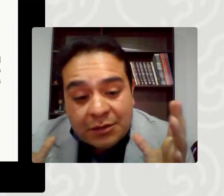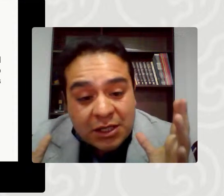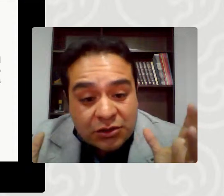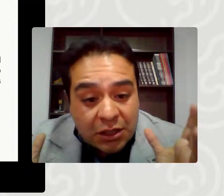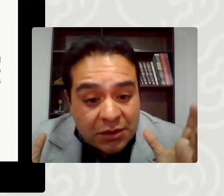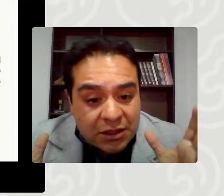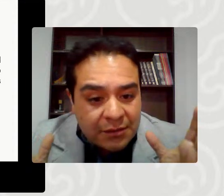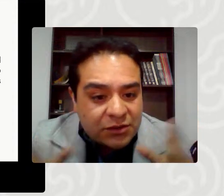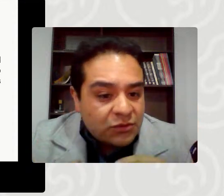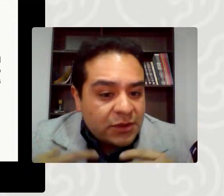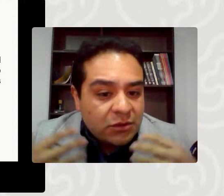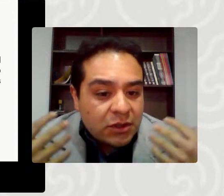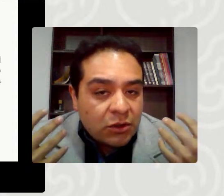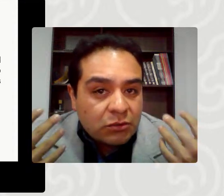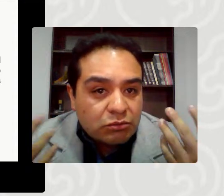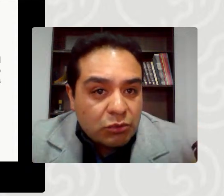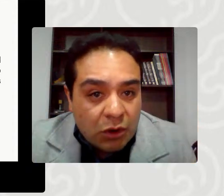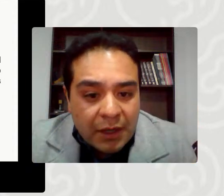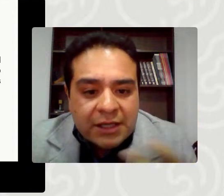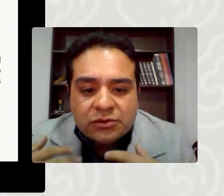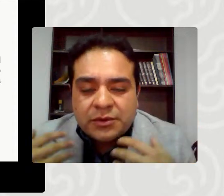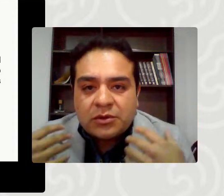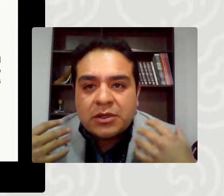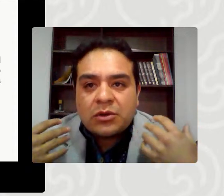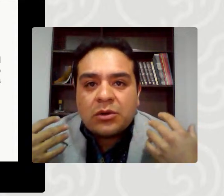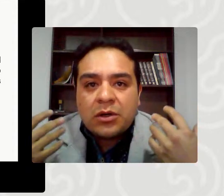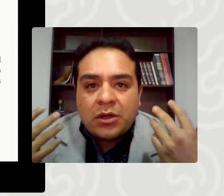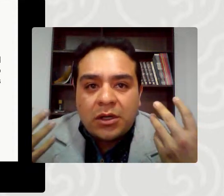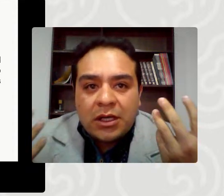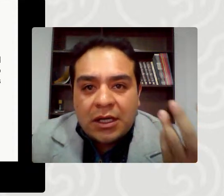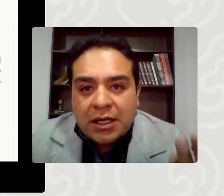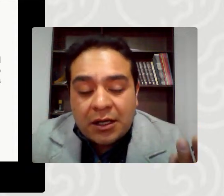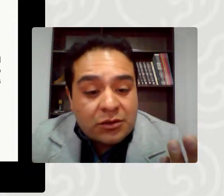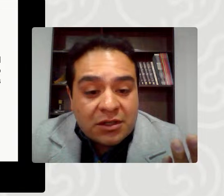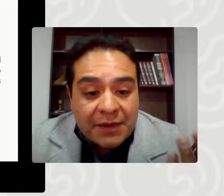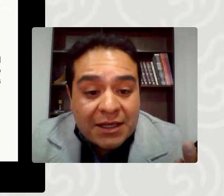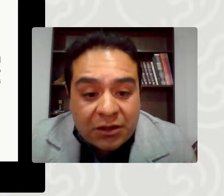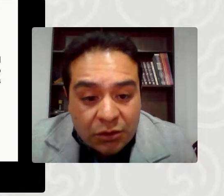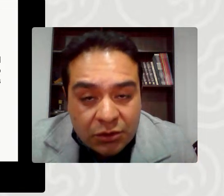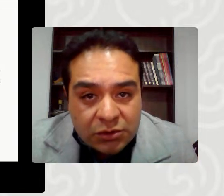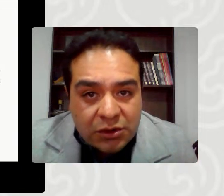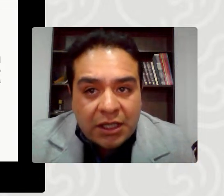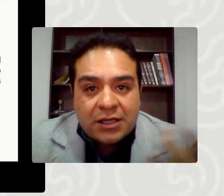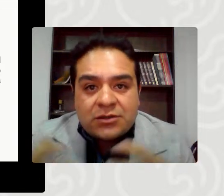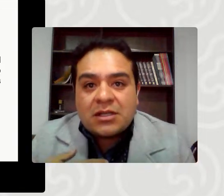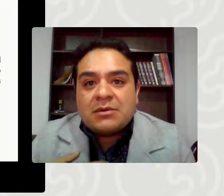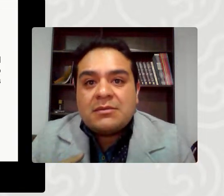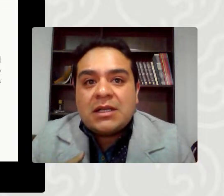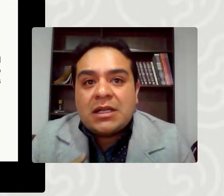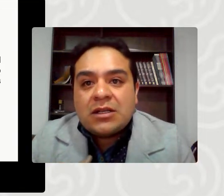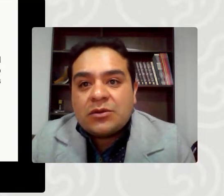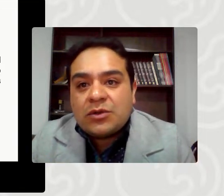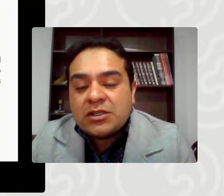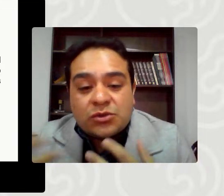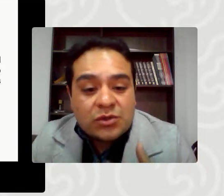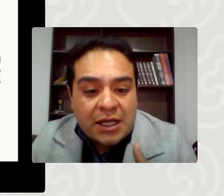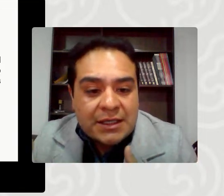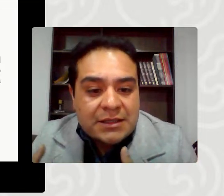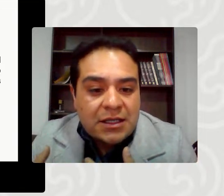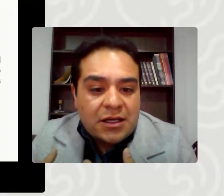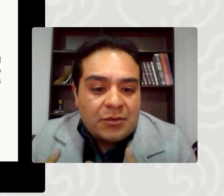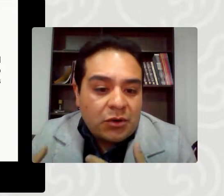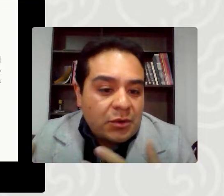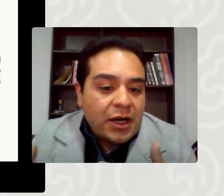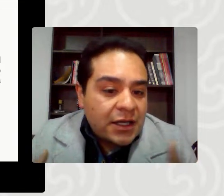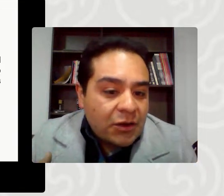la contaminación auditiva es un fenómeno global, es un fenómeno que nos afecta a todos. El hecho de vivir en